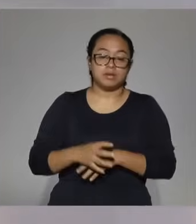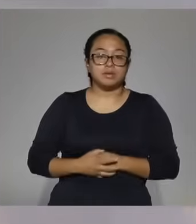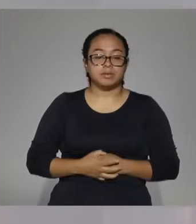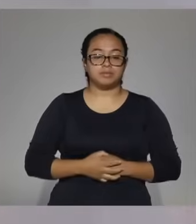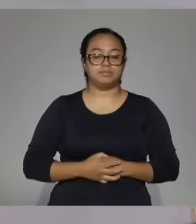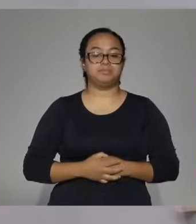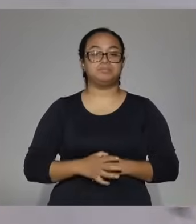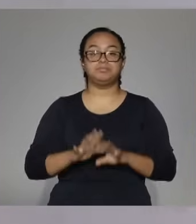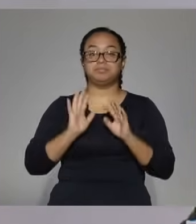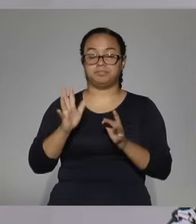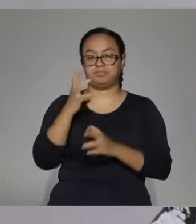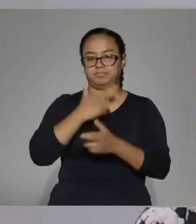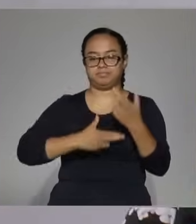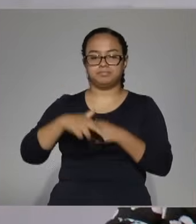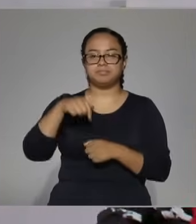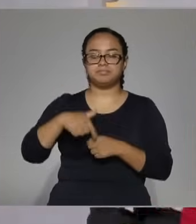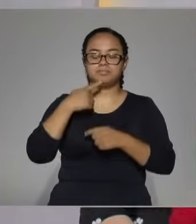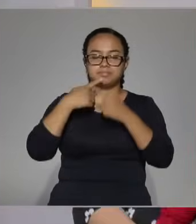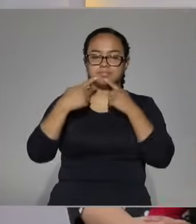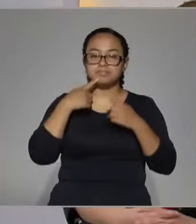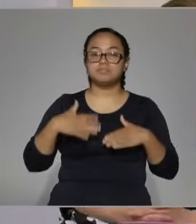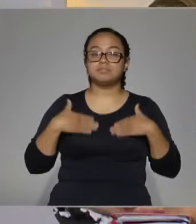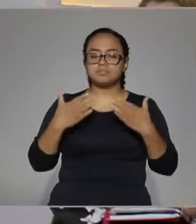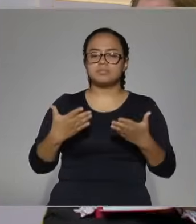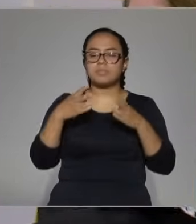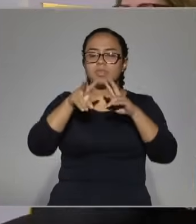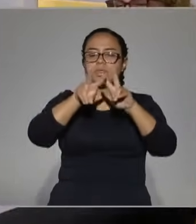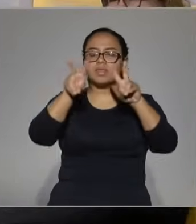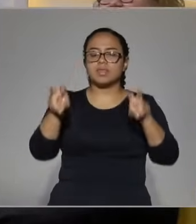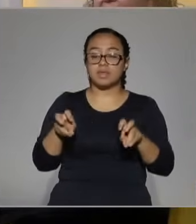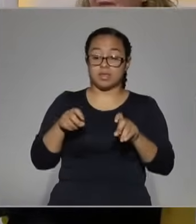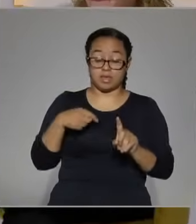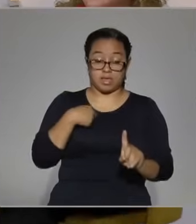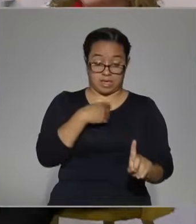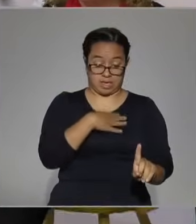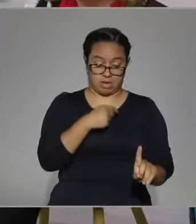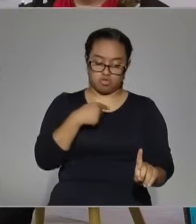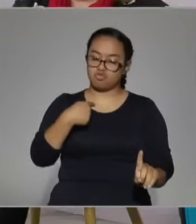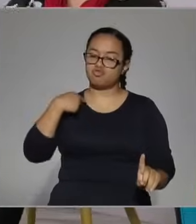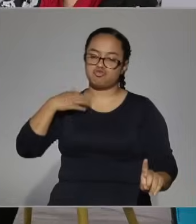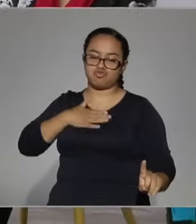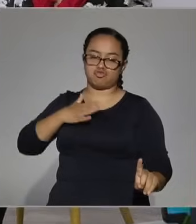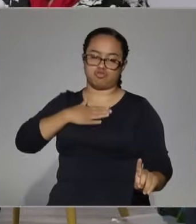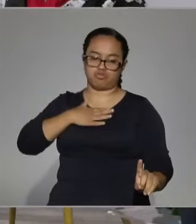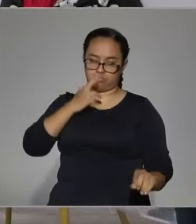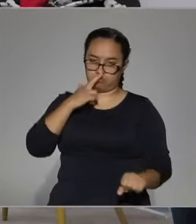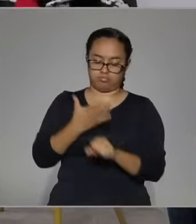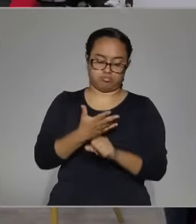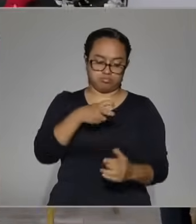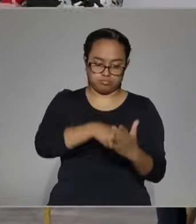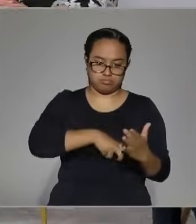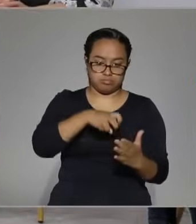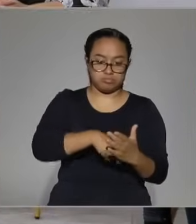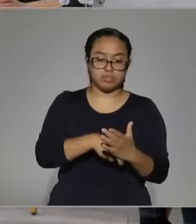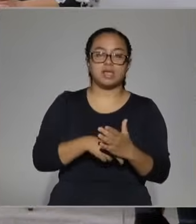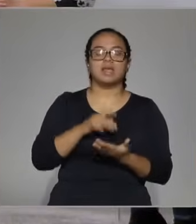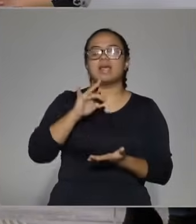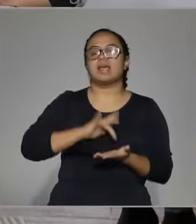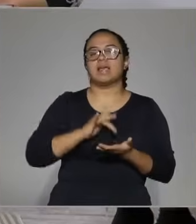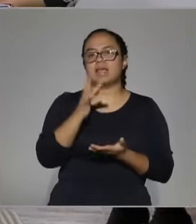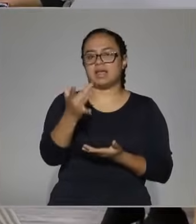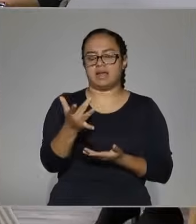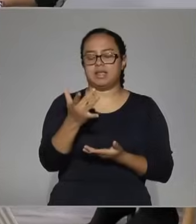Ya estamos de regreso aquí en Diálogos en Confianza con el tema A mis hijos los educo yo. Gracias por continuar con nosotros. Yo